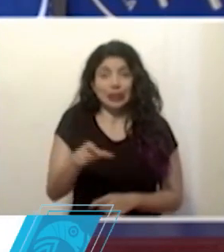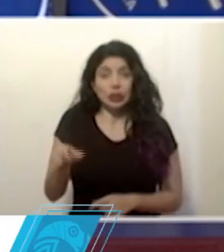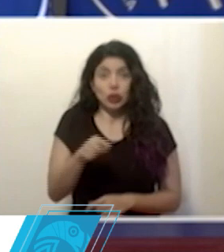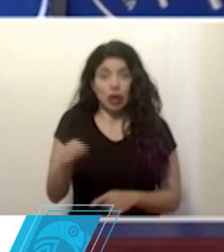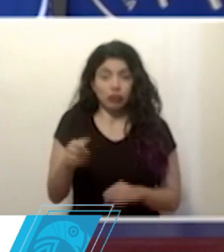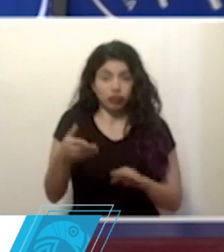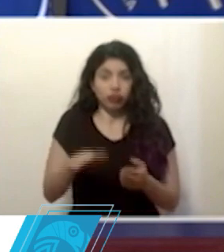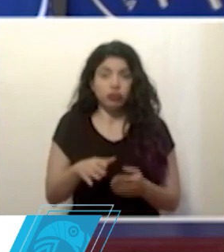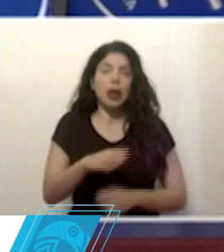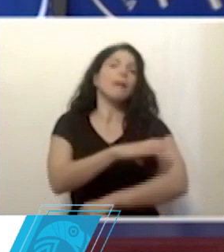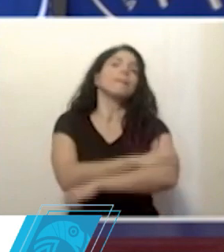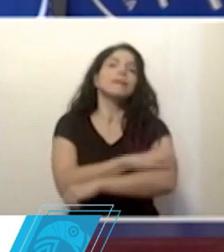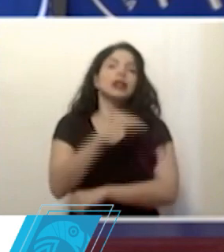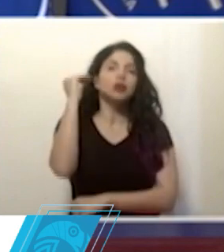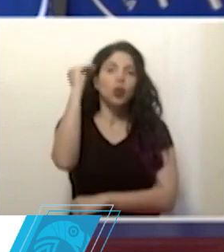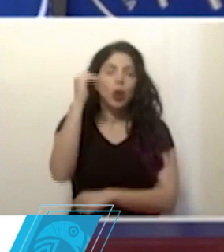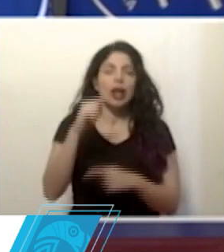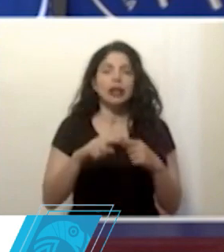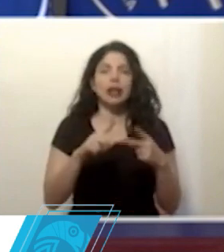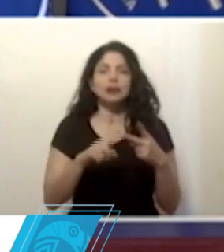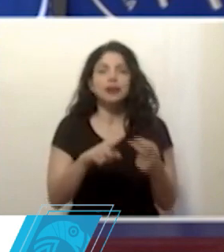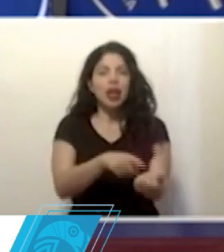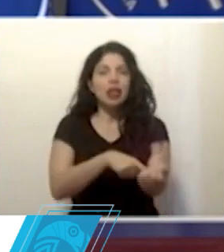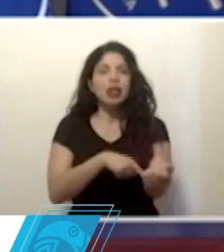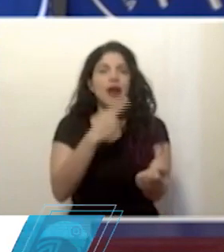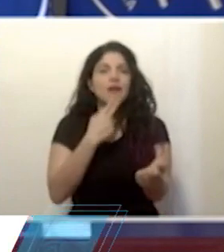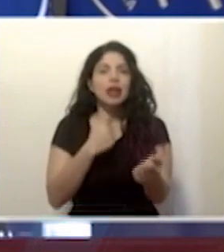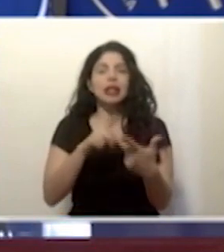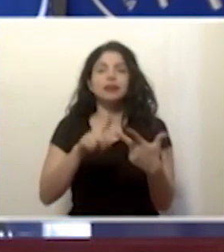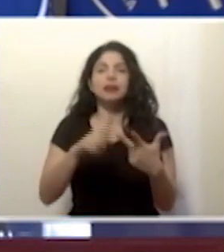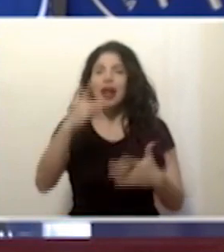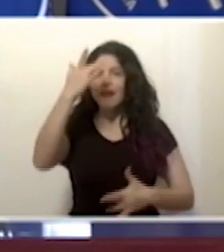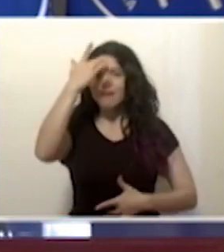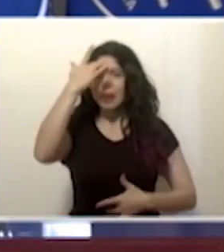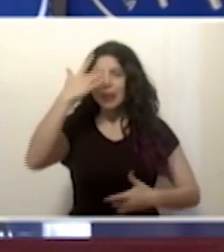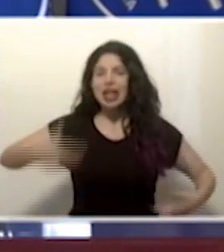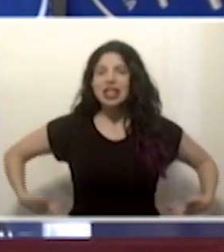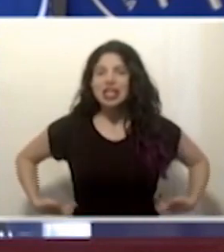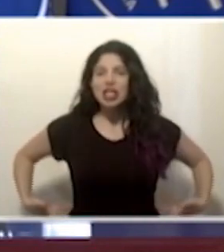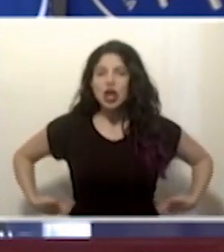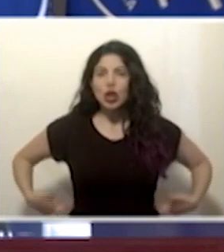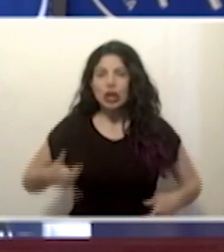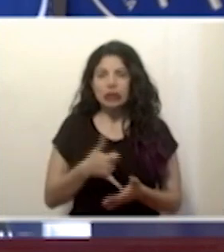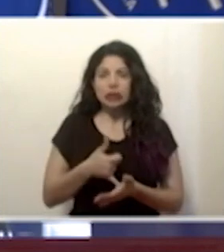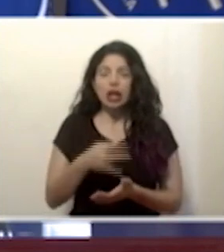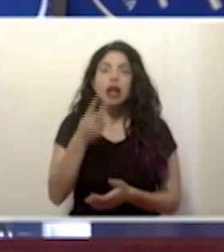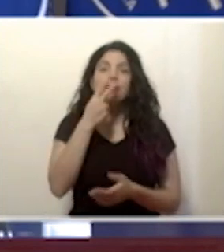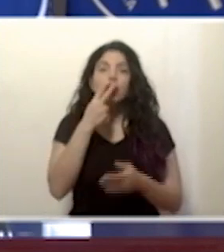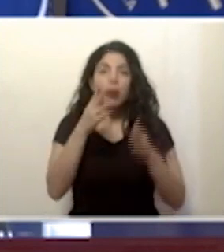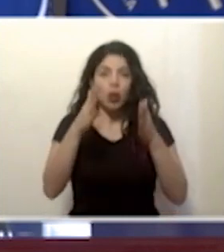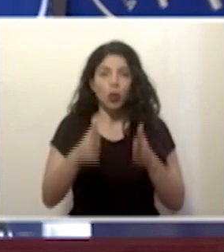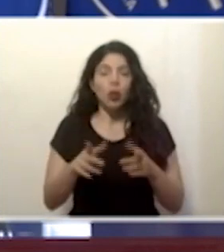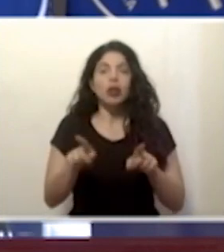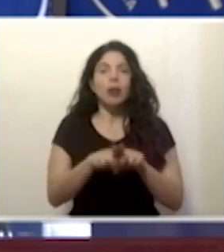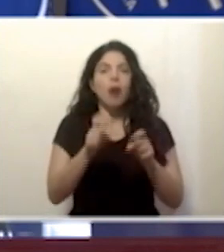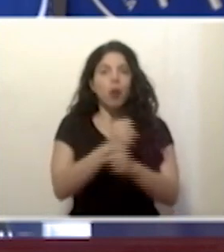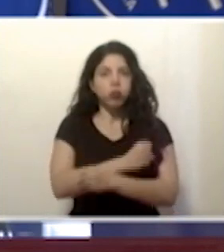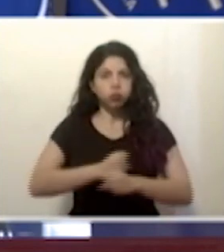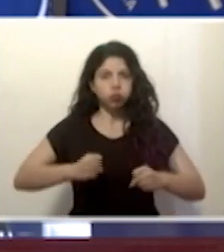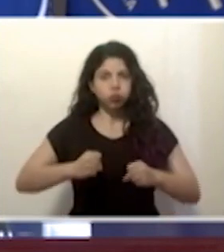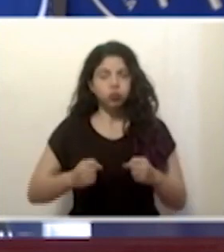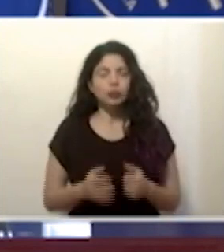personas están hipertensión arterial, diabetes y enfermedad renal crónica, tabaquismo, así como